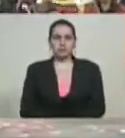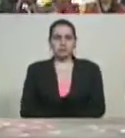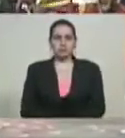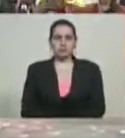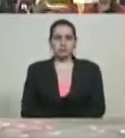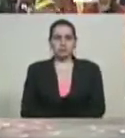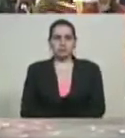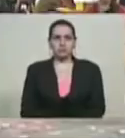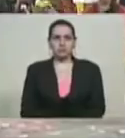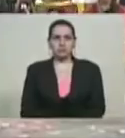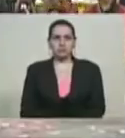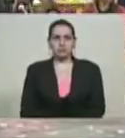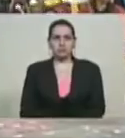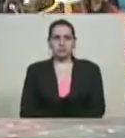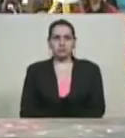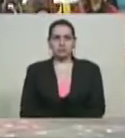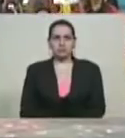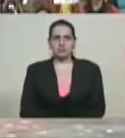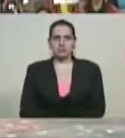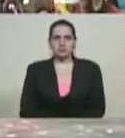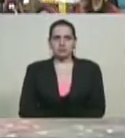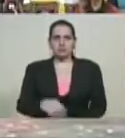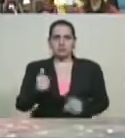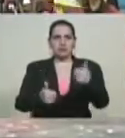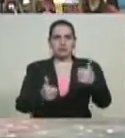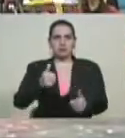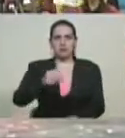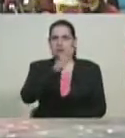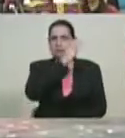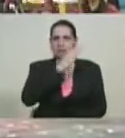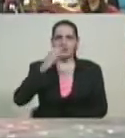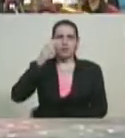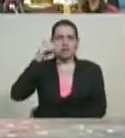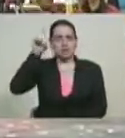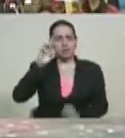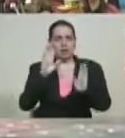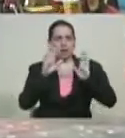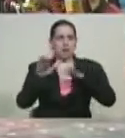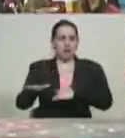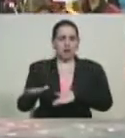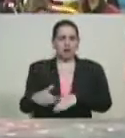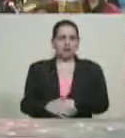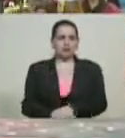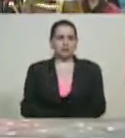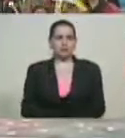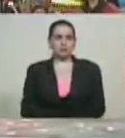Y me dicen que va a salir Capriles Radón, que apoyarlo también.